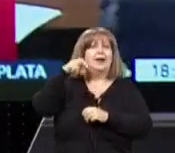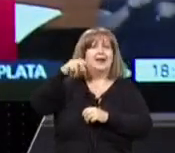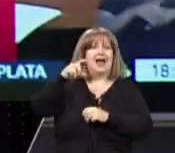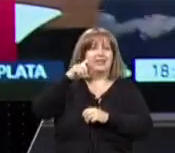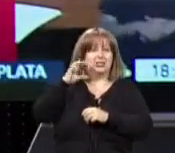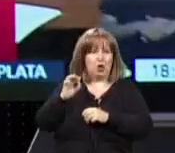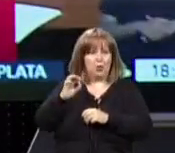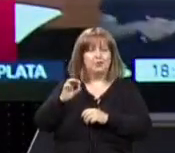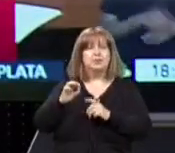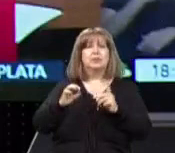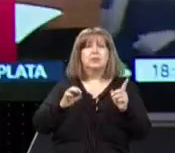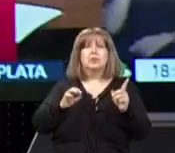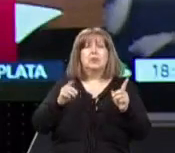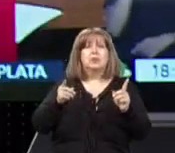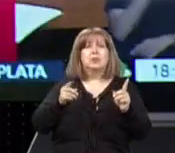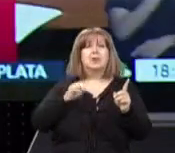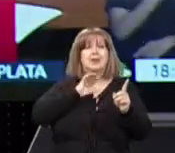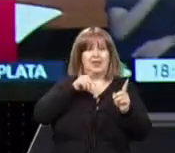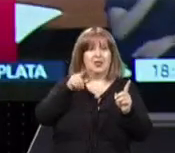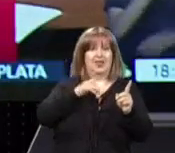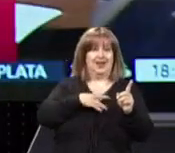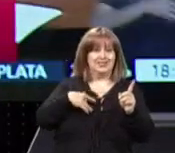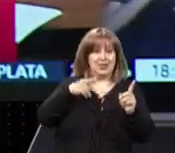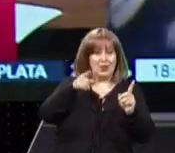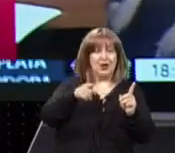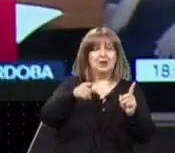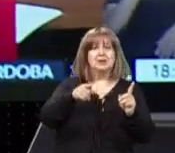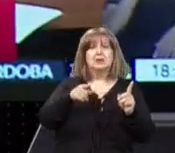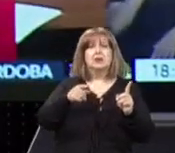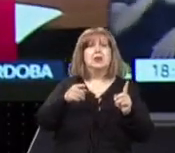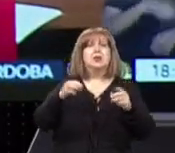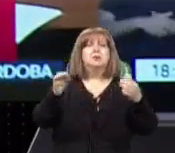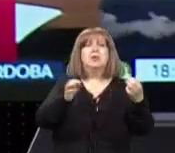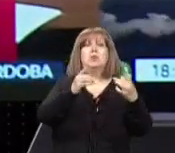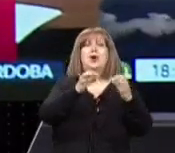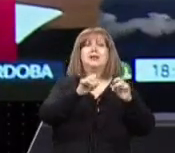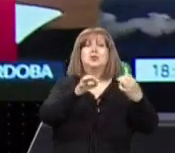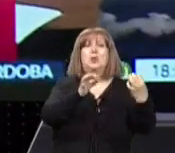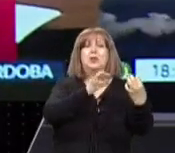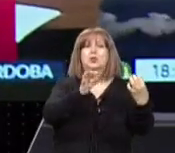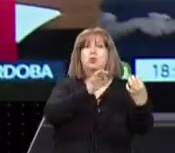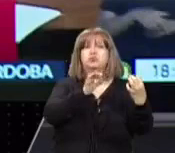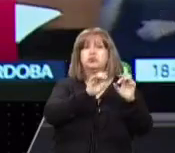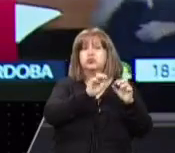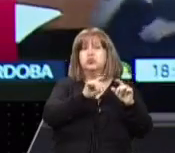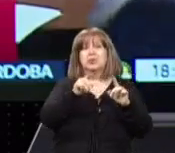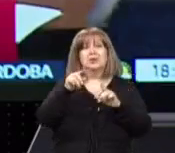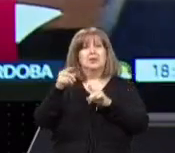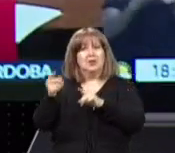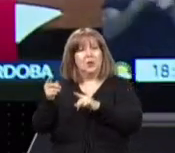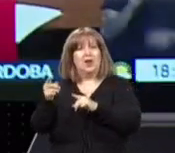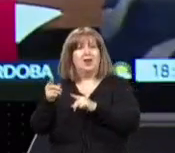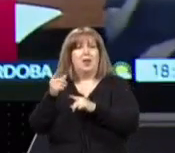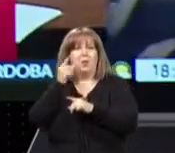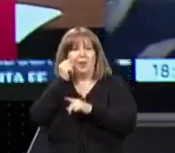estudiaba lo mismo, el mismo instrumento que su papá. Que su papá. Que el marido de la hija de Estela,